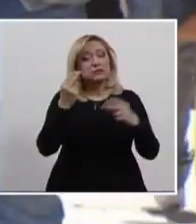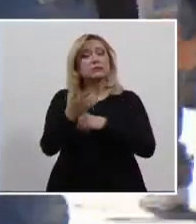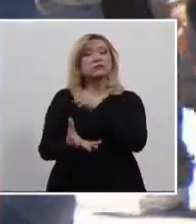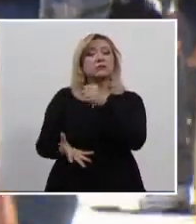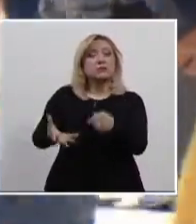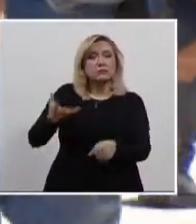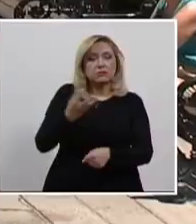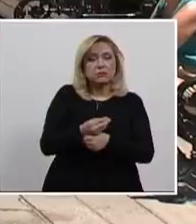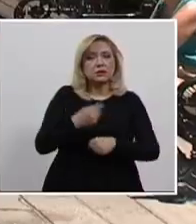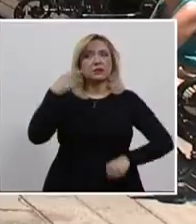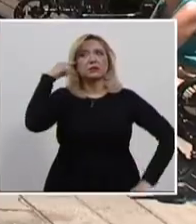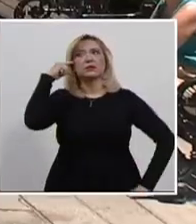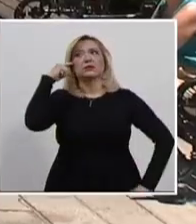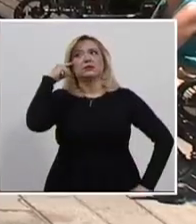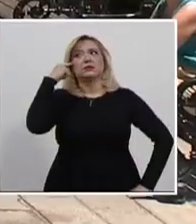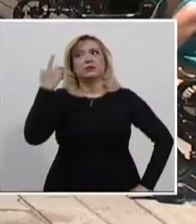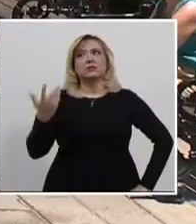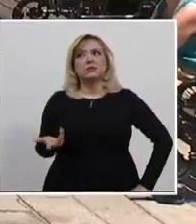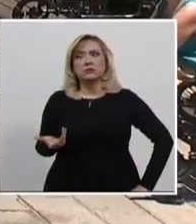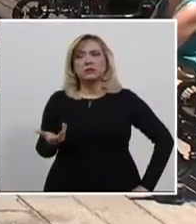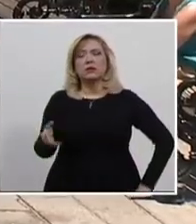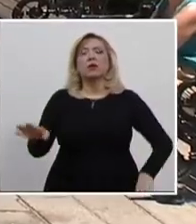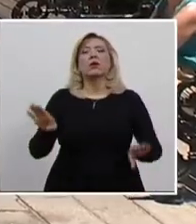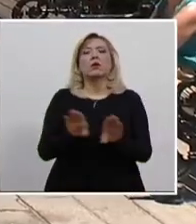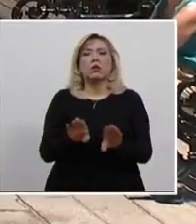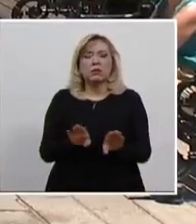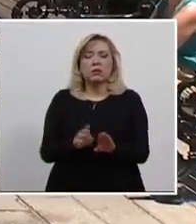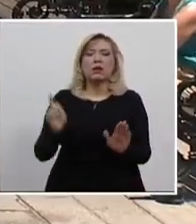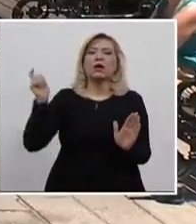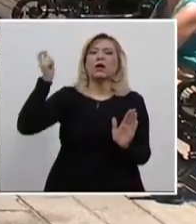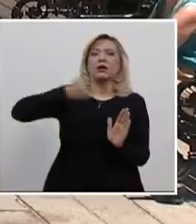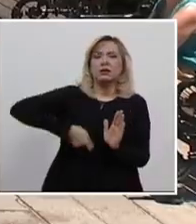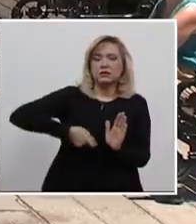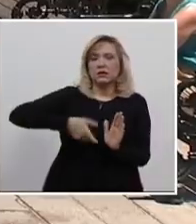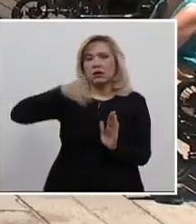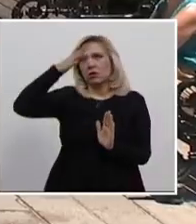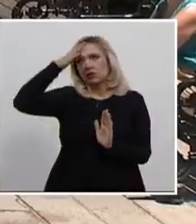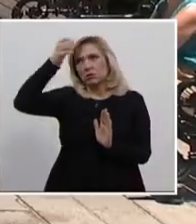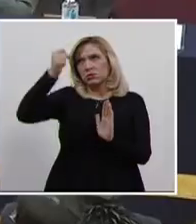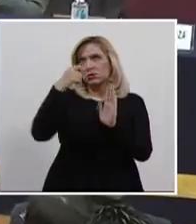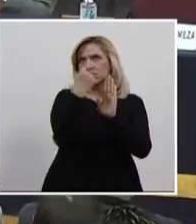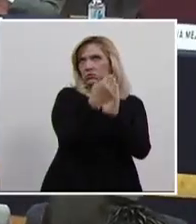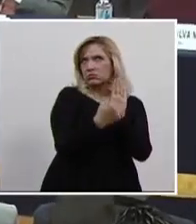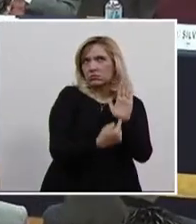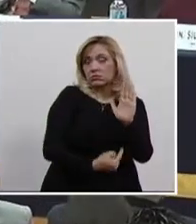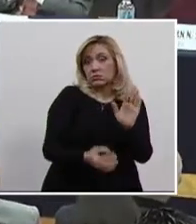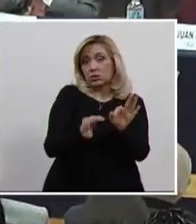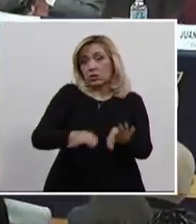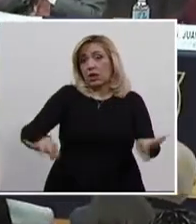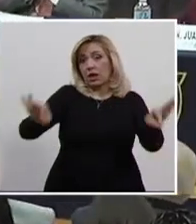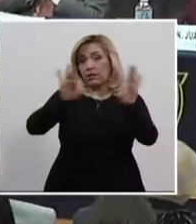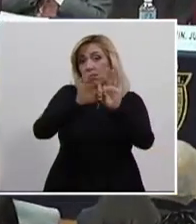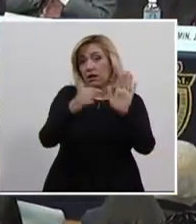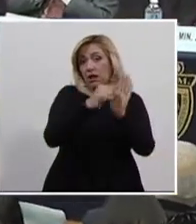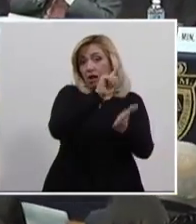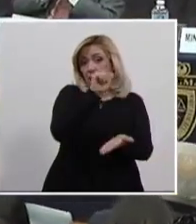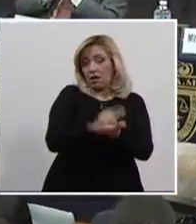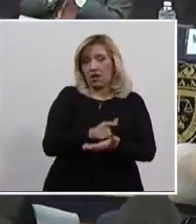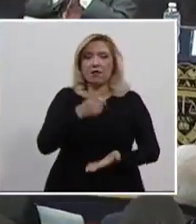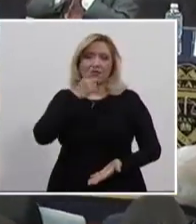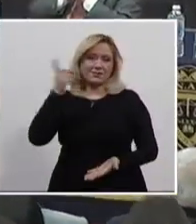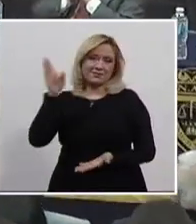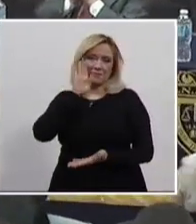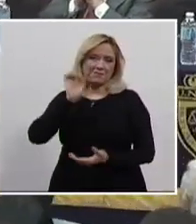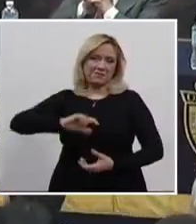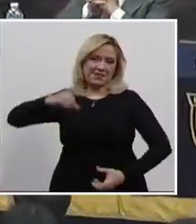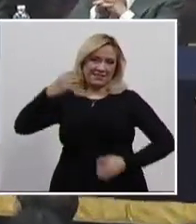obliga a reformular, redefinir y reinterpretar sus conceptos básicos. Esta fue la afirmación que hizo el ministro en